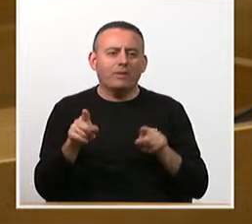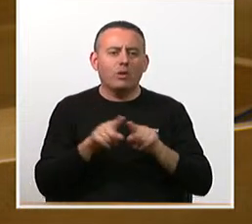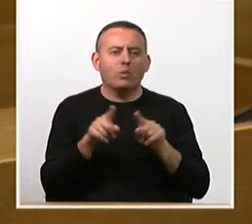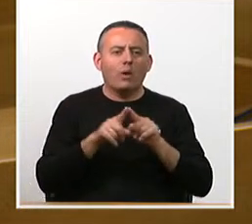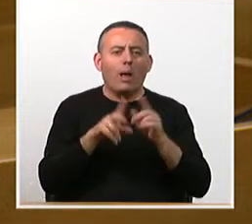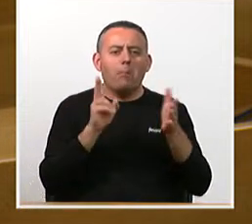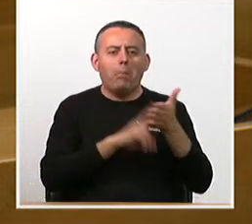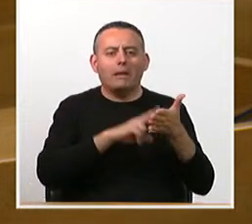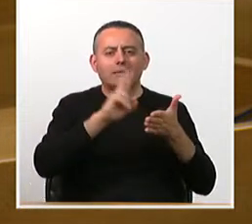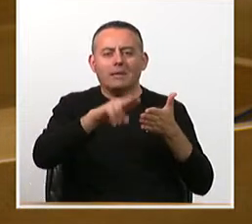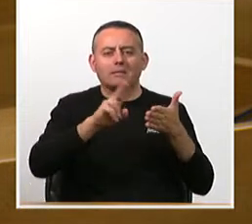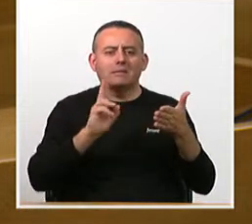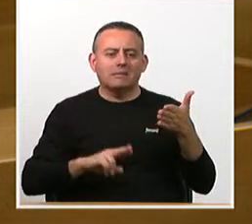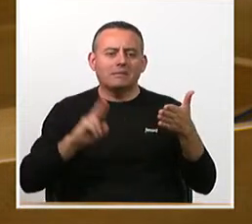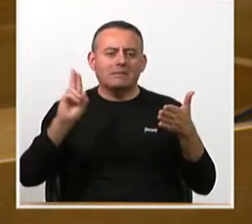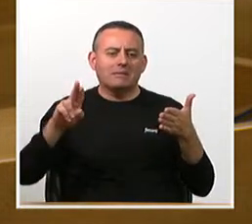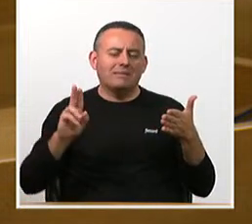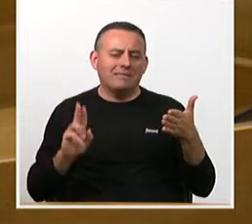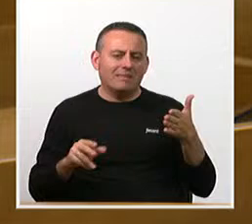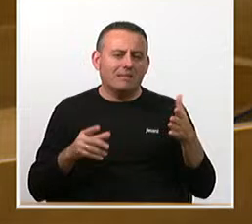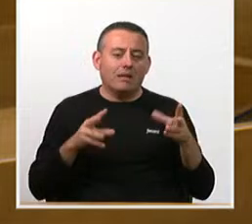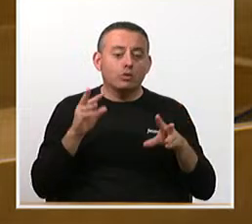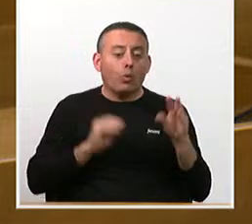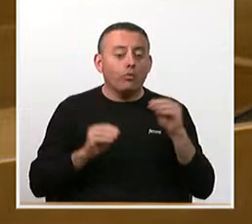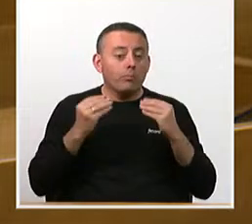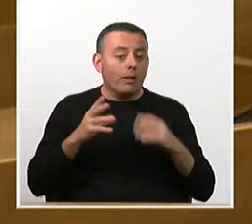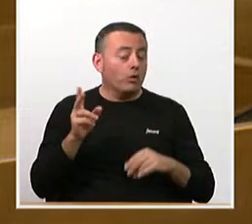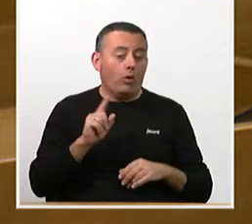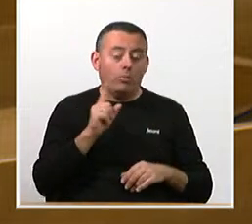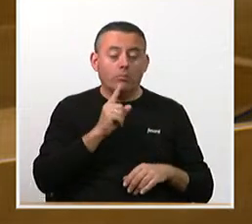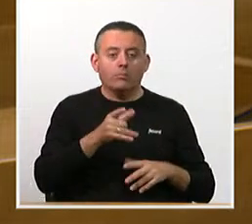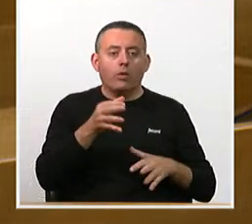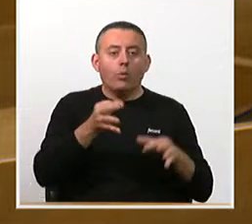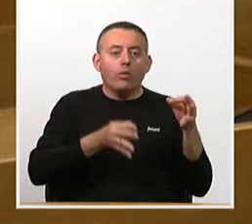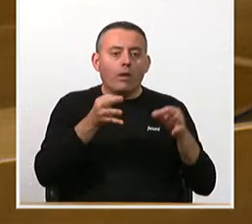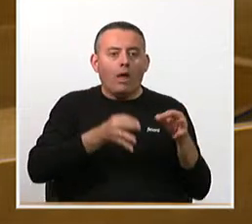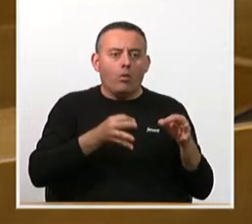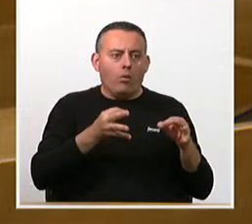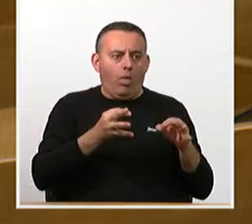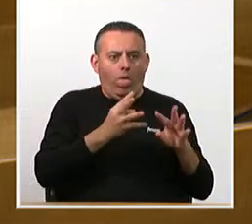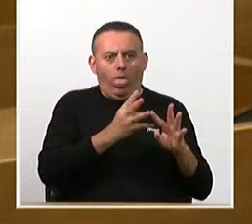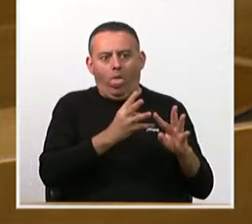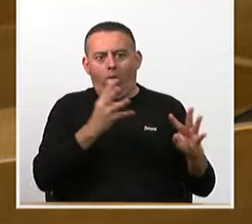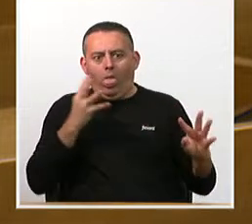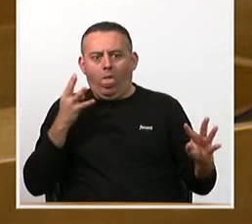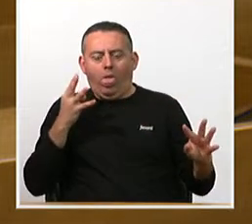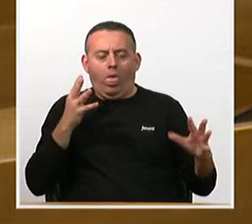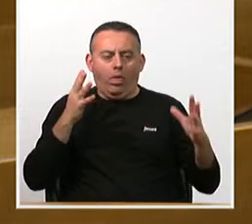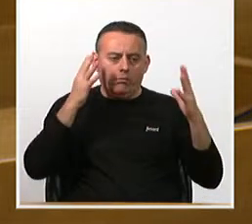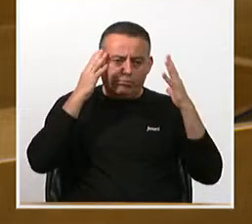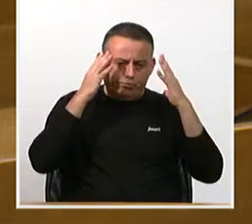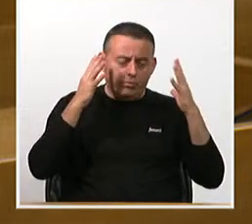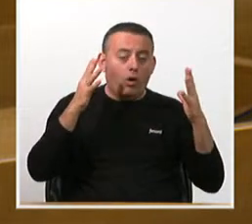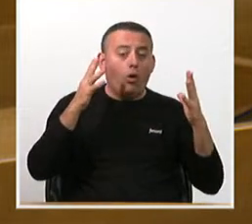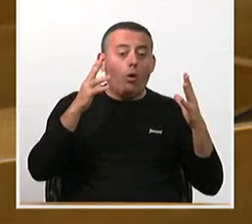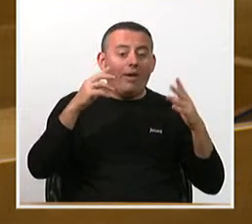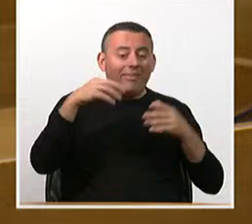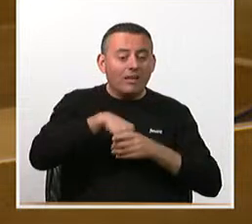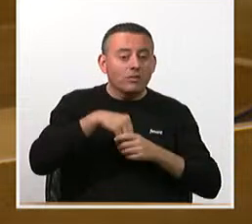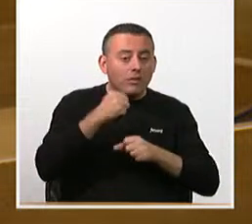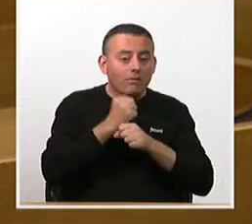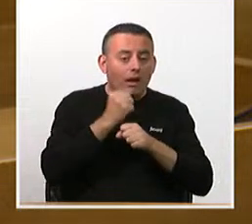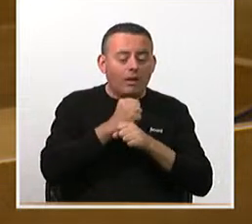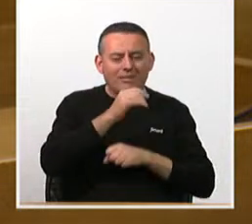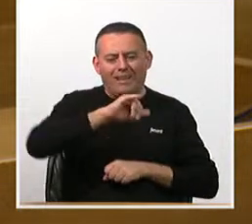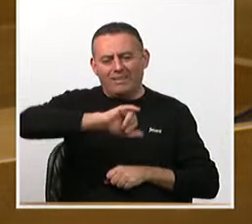sobrecargados hasta decir basta funcionarios descontentos hasta la extenuación o un gobierno de España que solo concede nuevos órganos